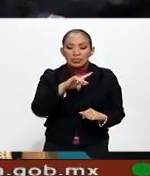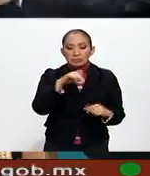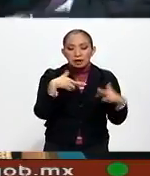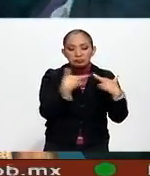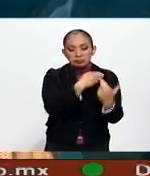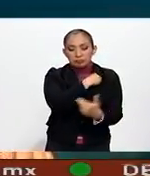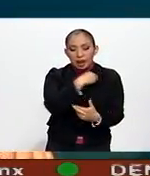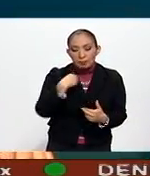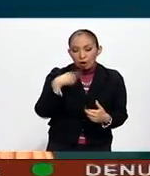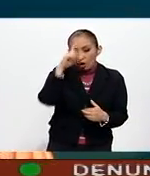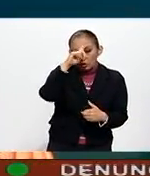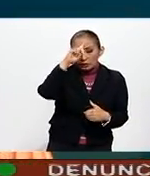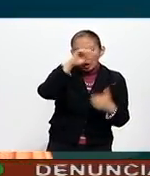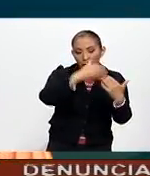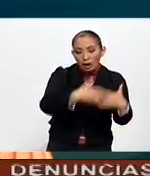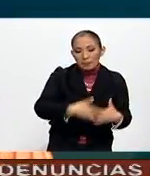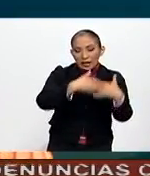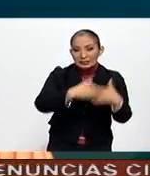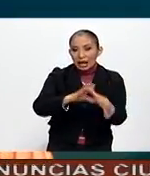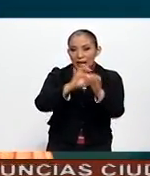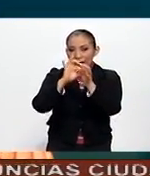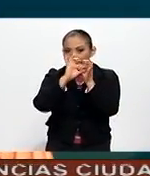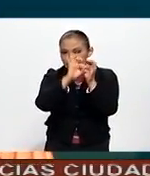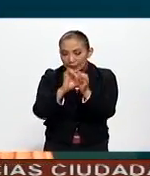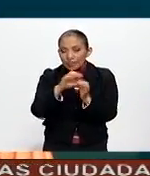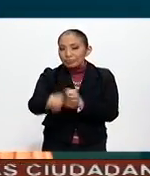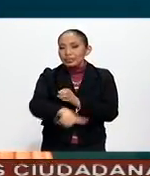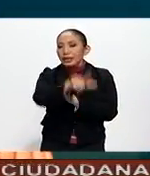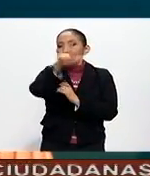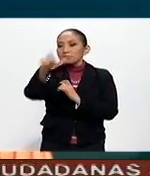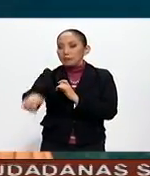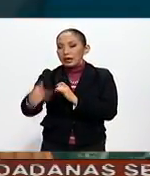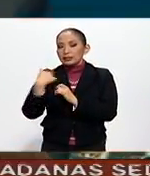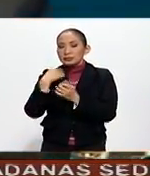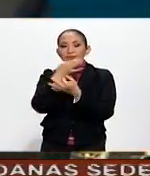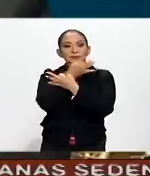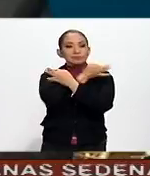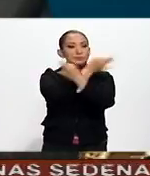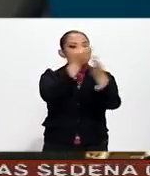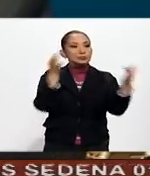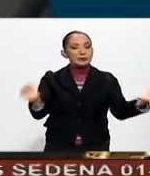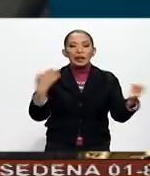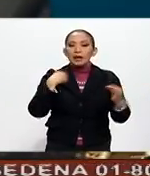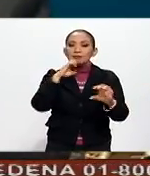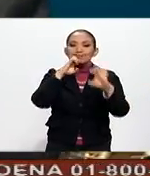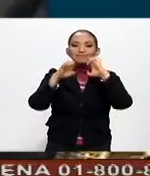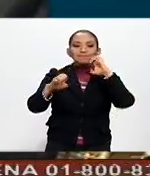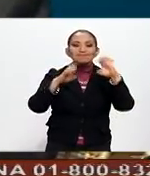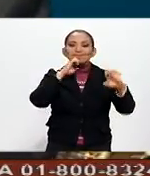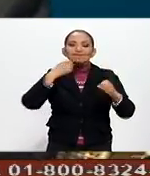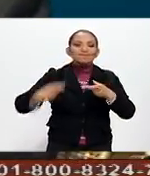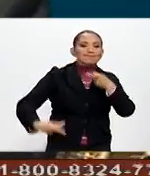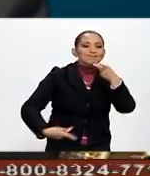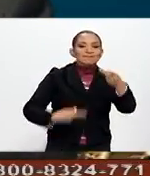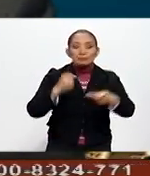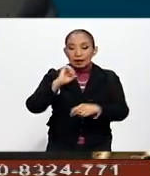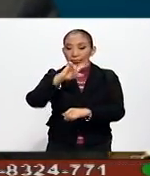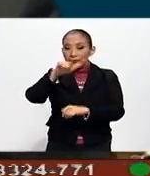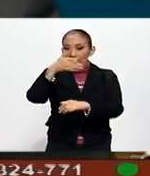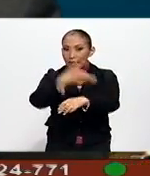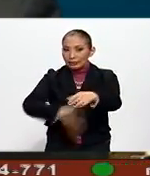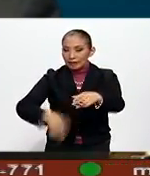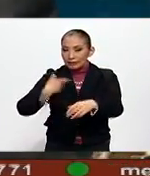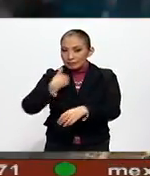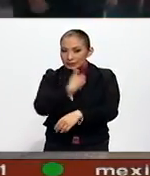los integrantes del Consejo Empresarial de la Alianza. Posteriormente dará un mensaje a los medios de comunicación. Por la tarde,